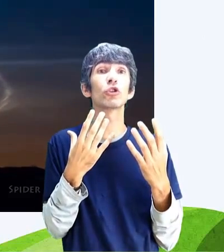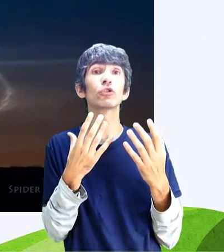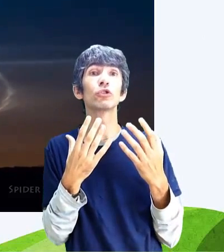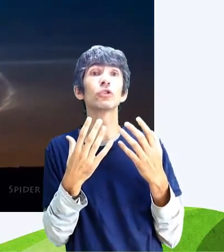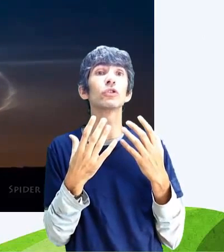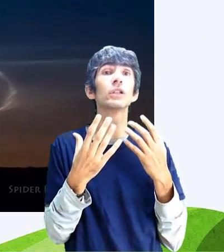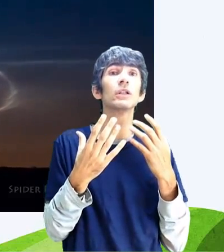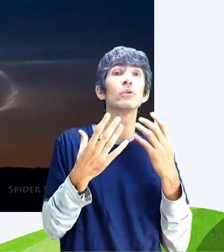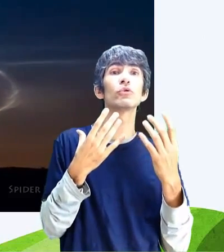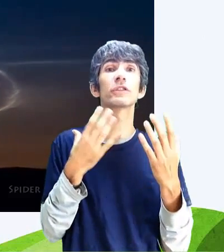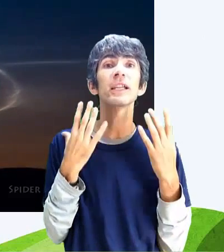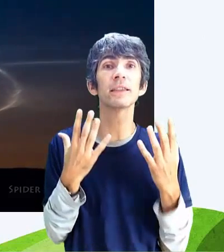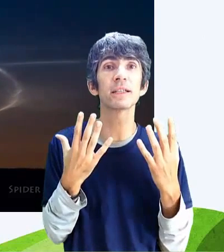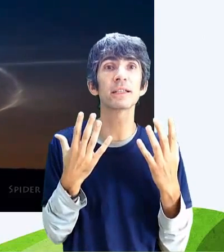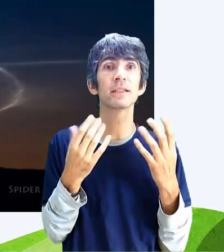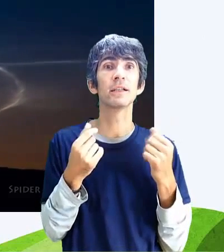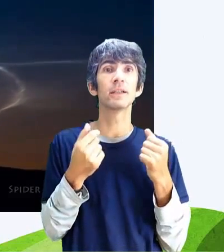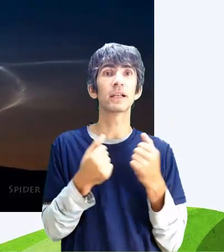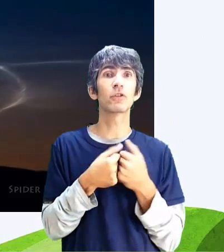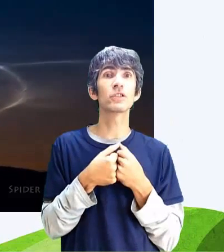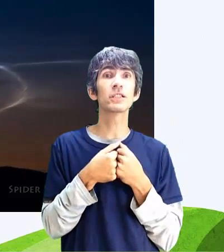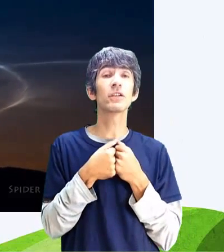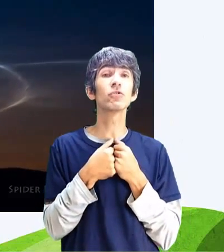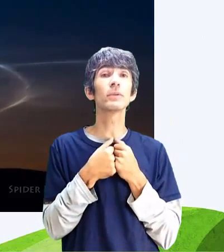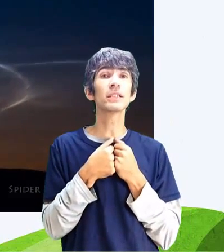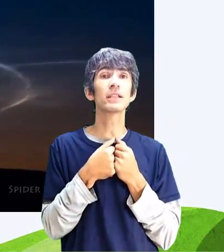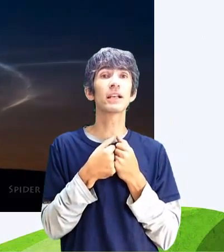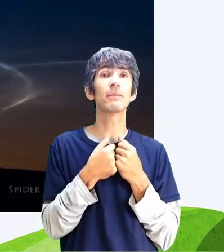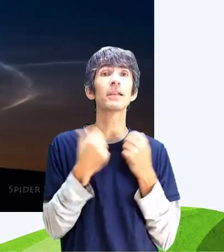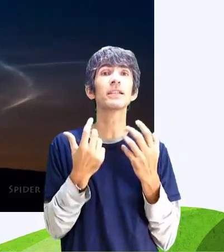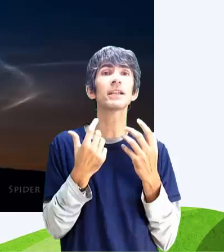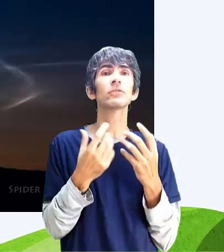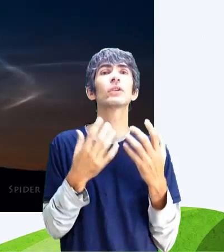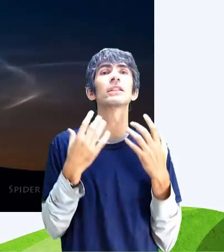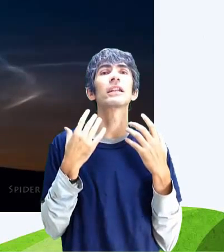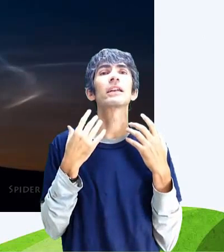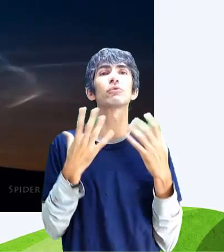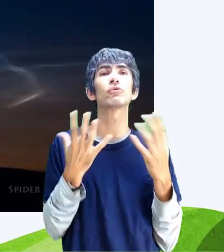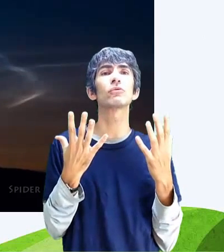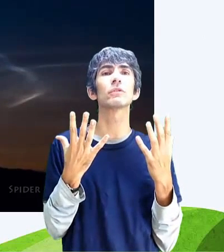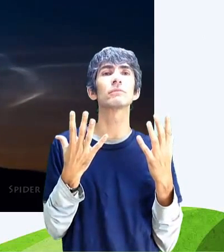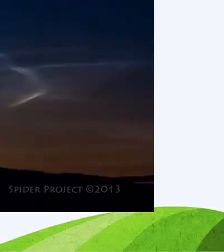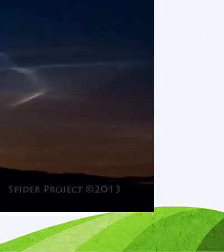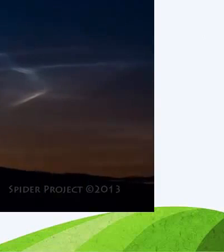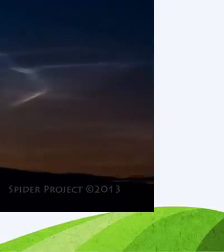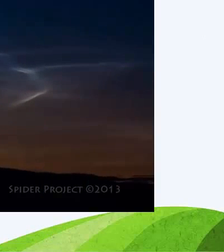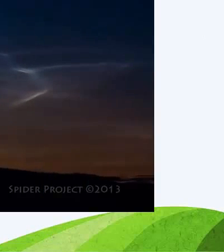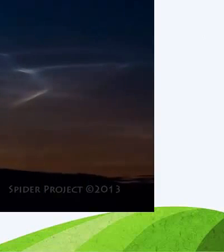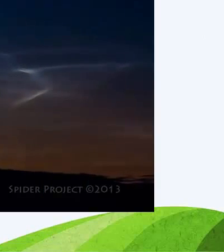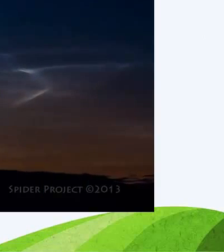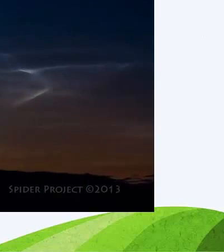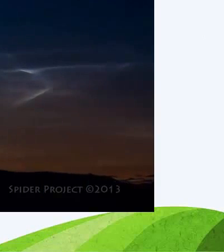nubes noctilucentes, que consisten en nubes que brillan durante el crepúsculo.